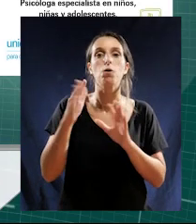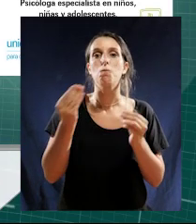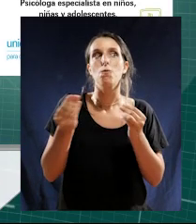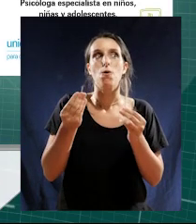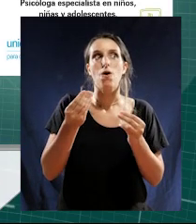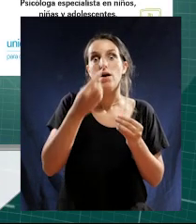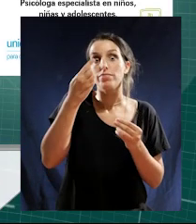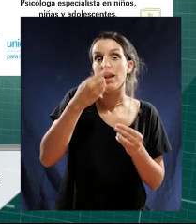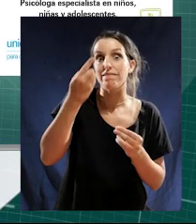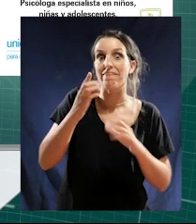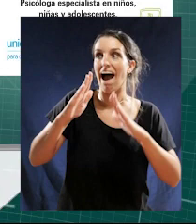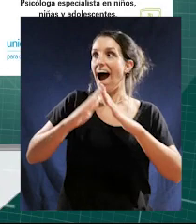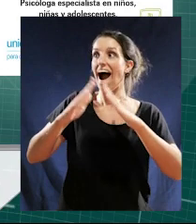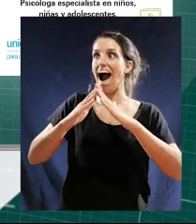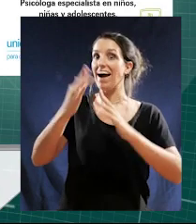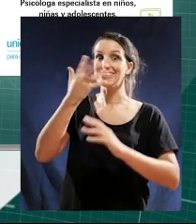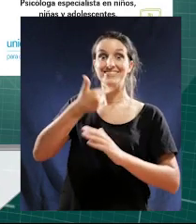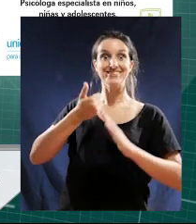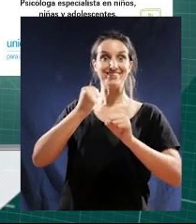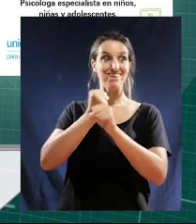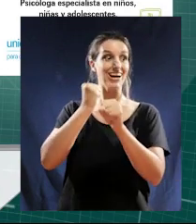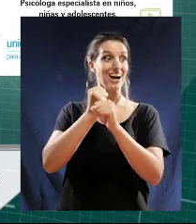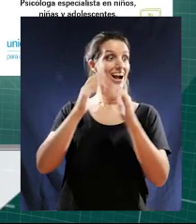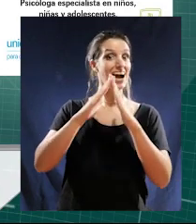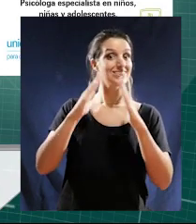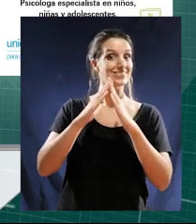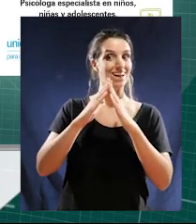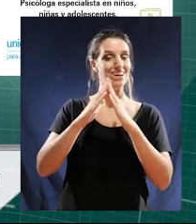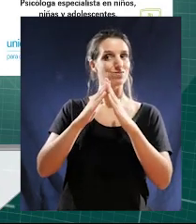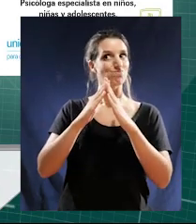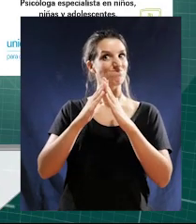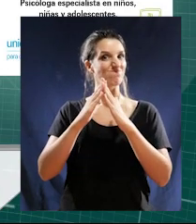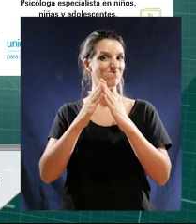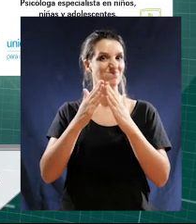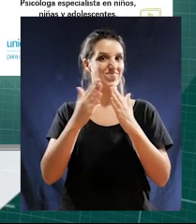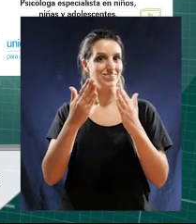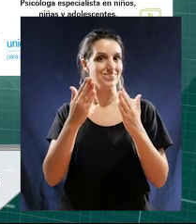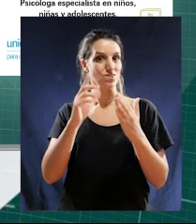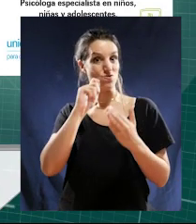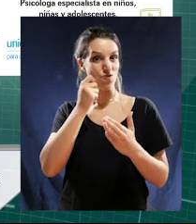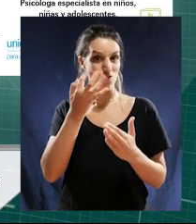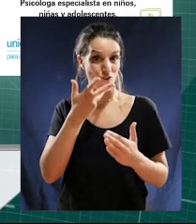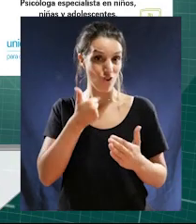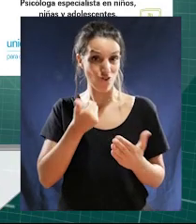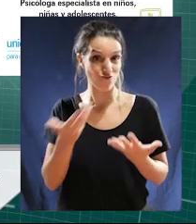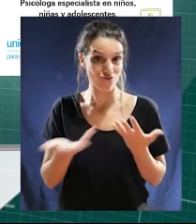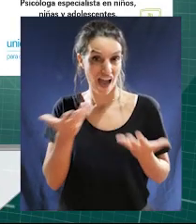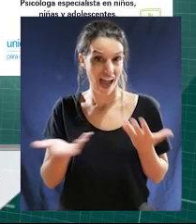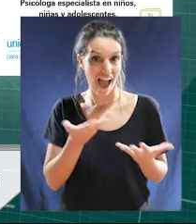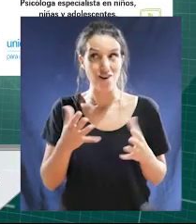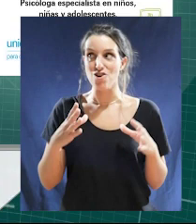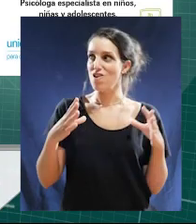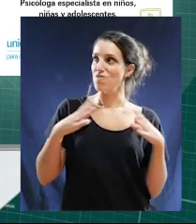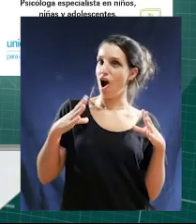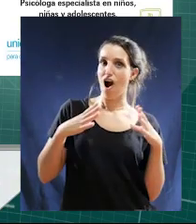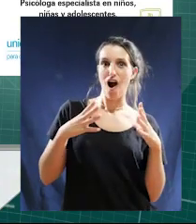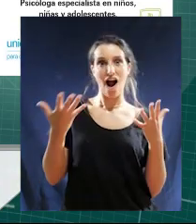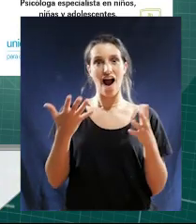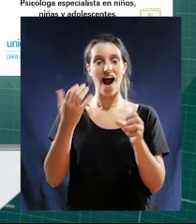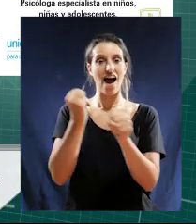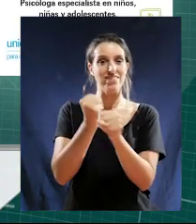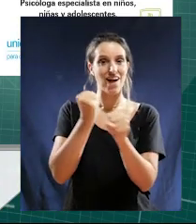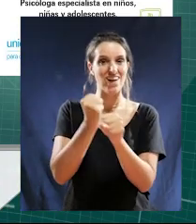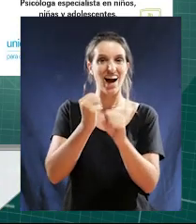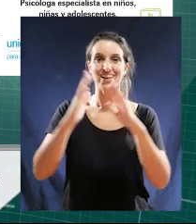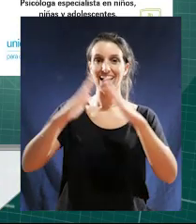así como parece algo muy tentador al principio me quedo en casa y trabajo y hasta produce